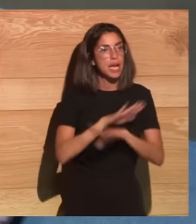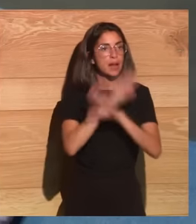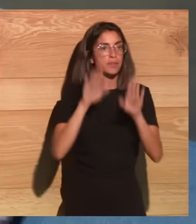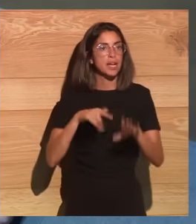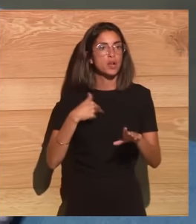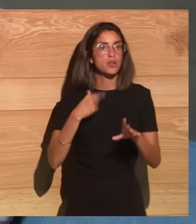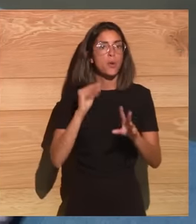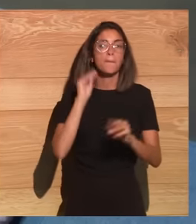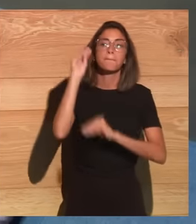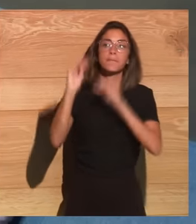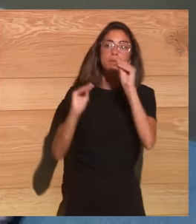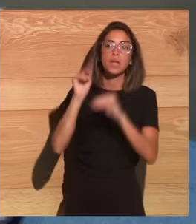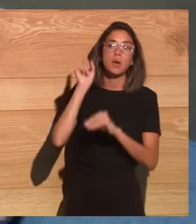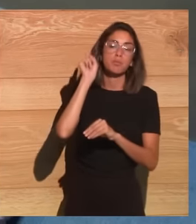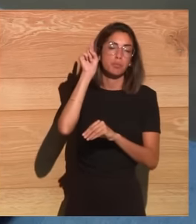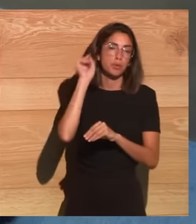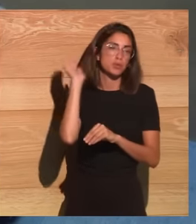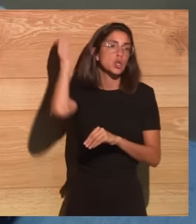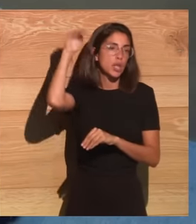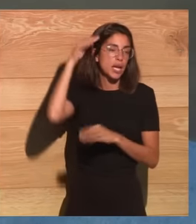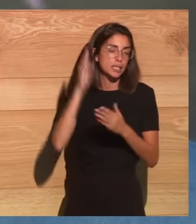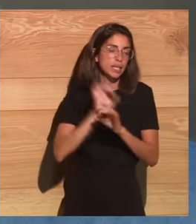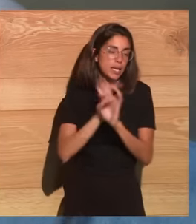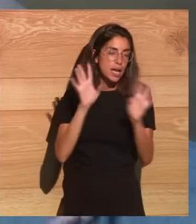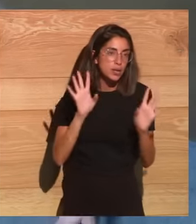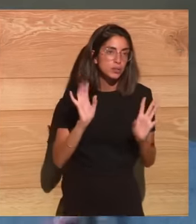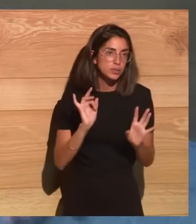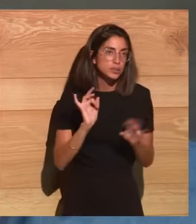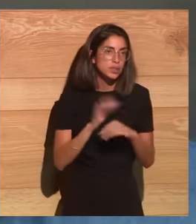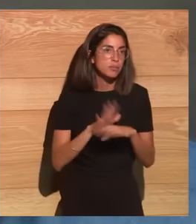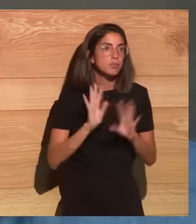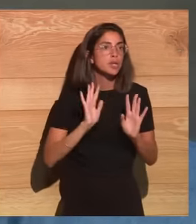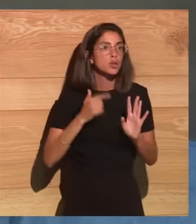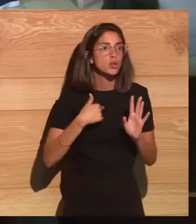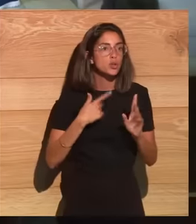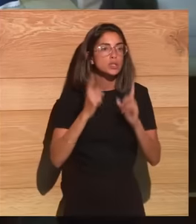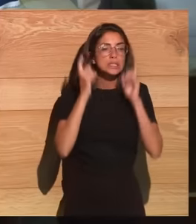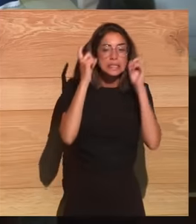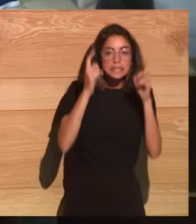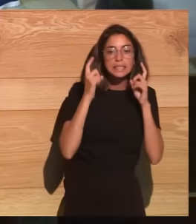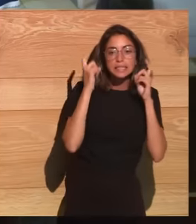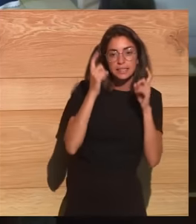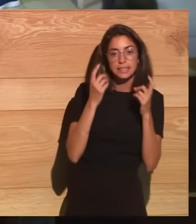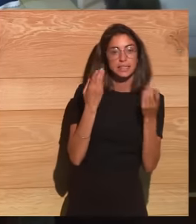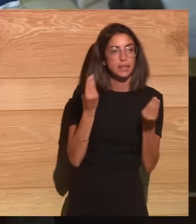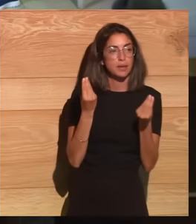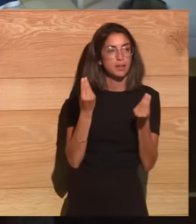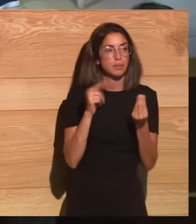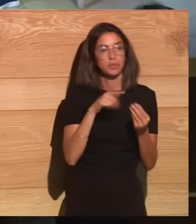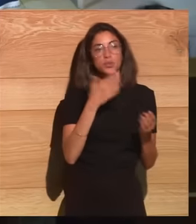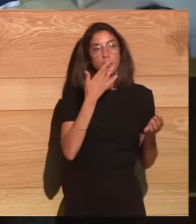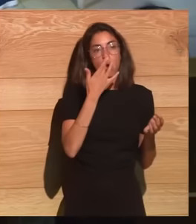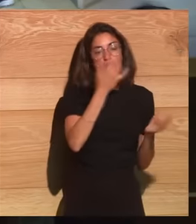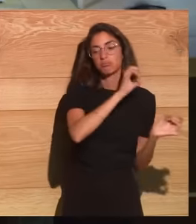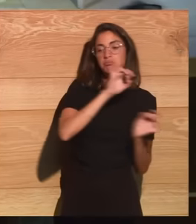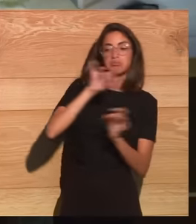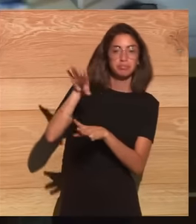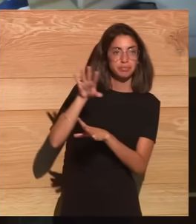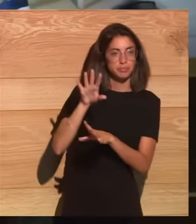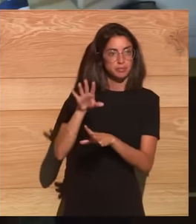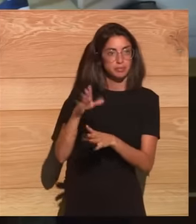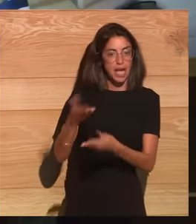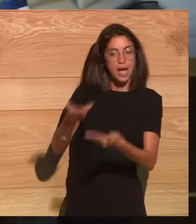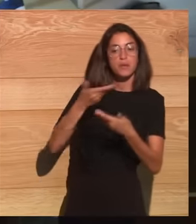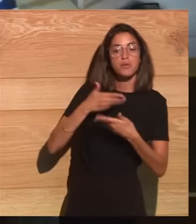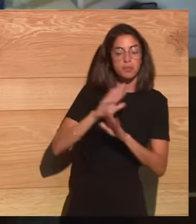acababa preguntando al profesor de latín, claro. Claro. Pero, o sea, pero intentaba traducirlo yo primero. Eso no es buscarse, eso es pasarle el marrón a otro. No.